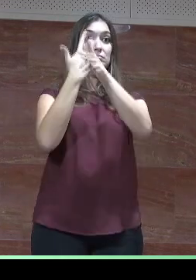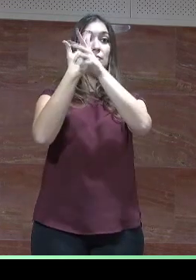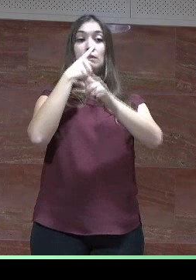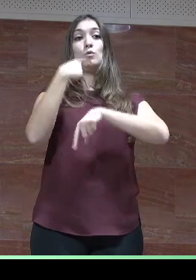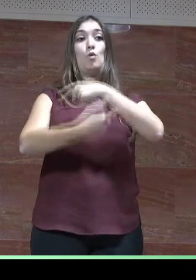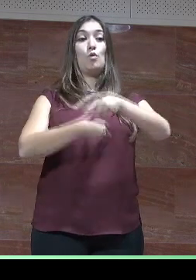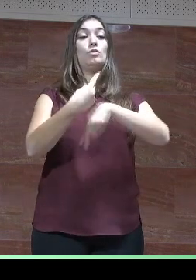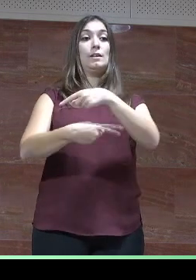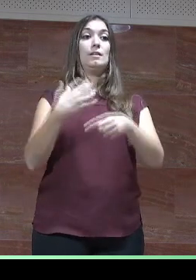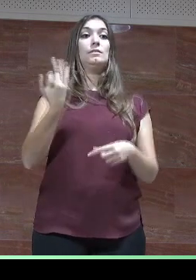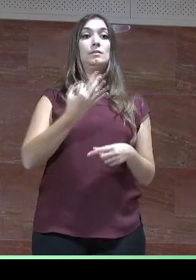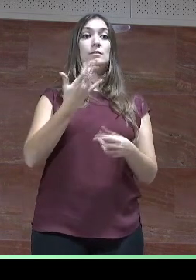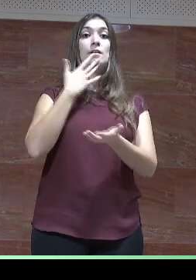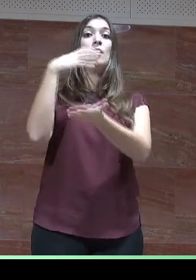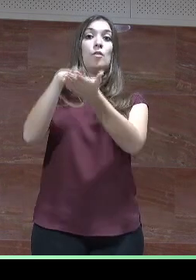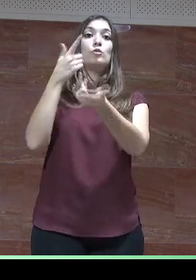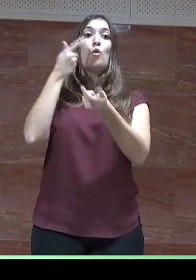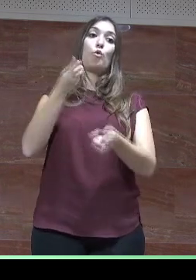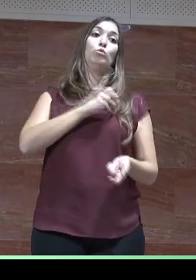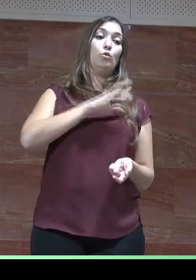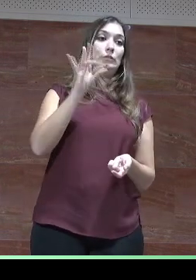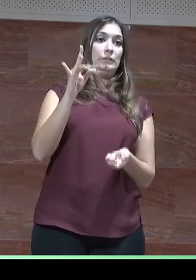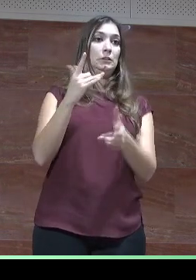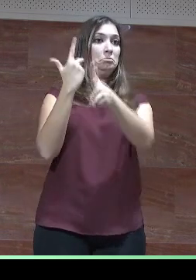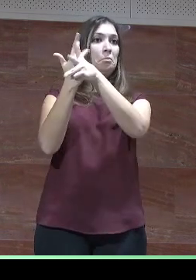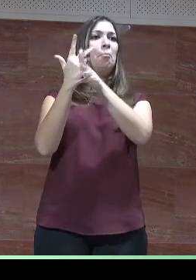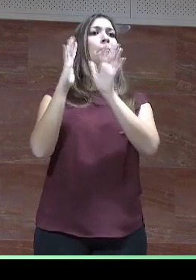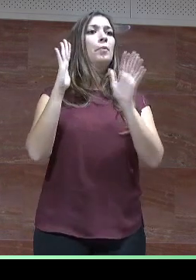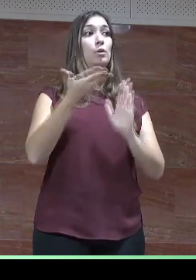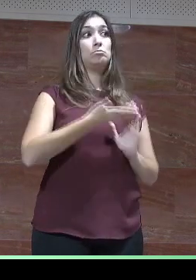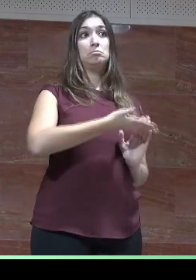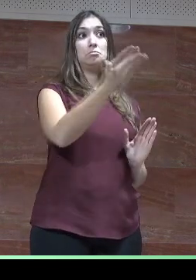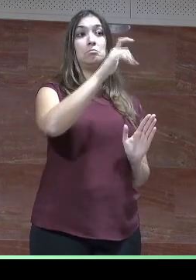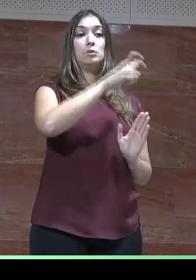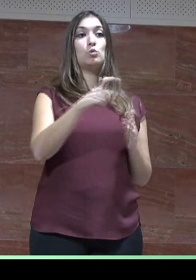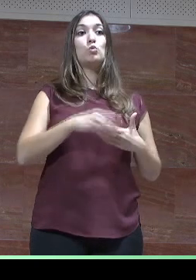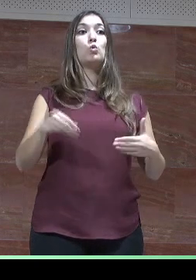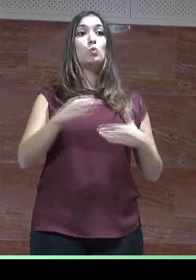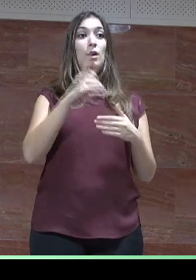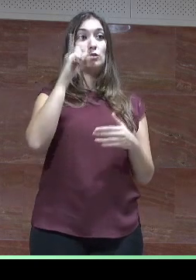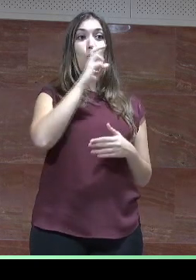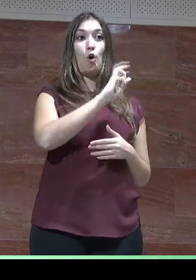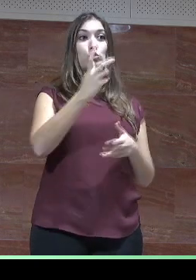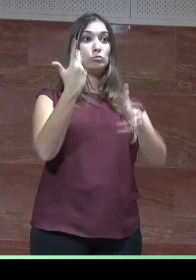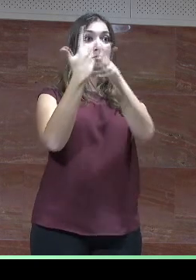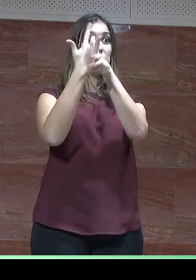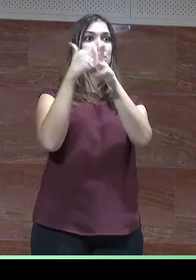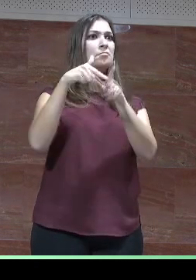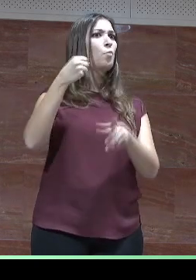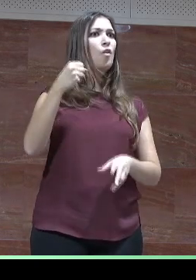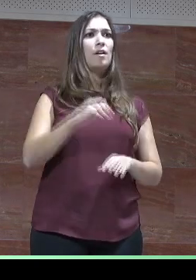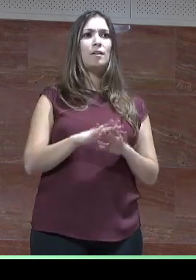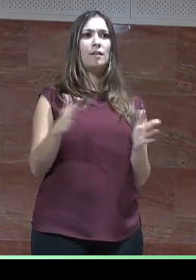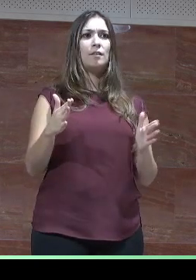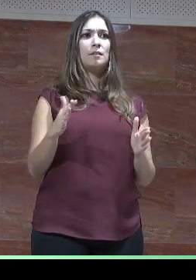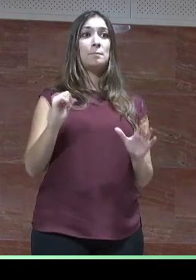diario con no solamente el centro de control o acompañamiento, sino con el resto de personas usuarias del proyecto, del programa. Y así